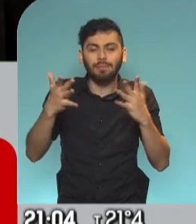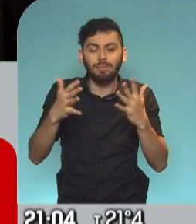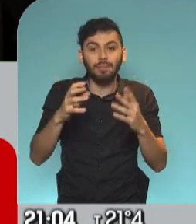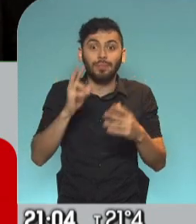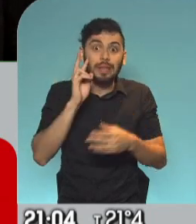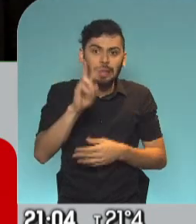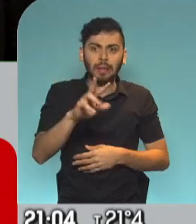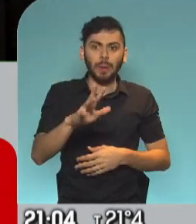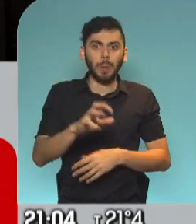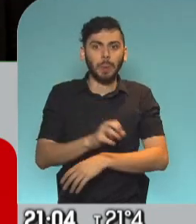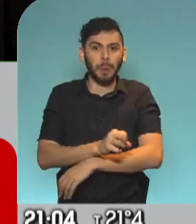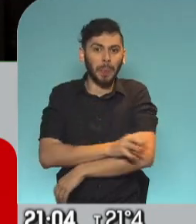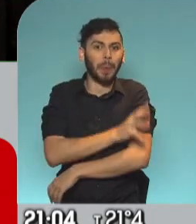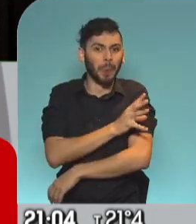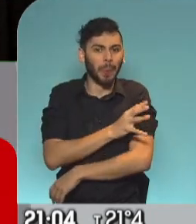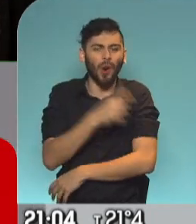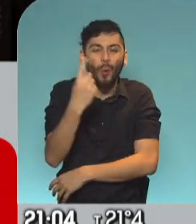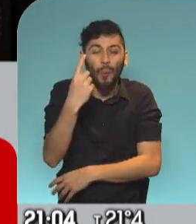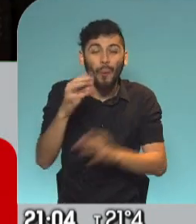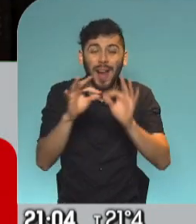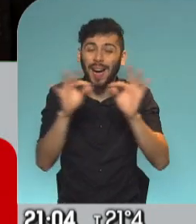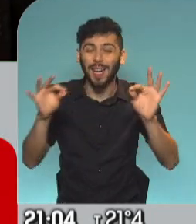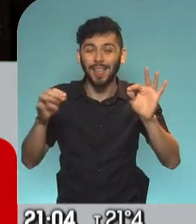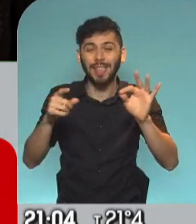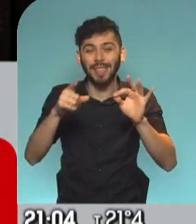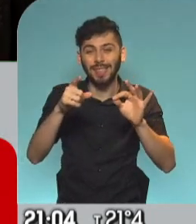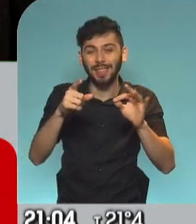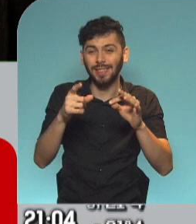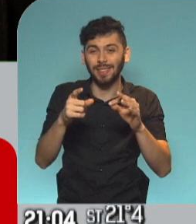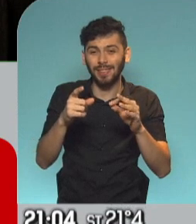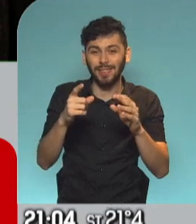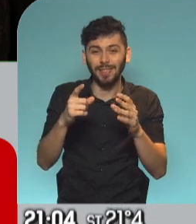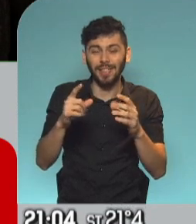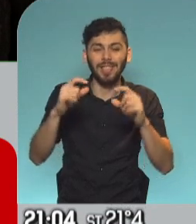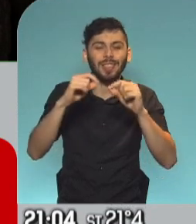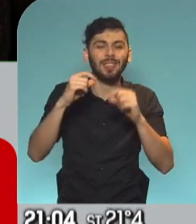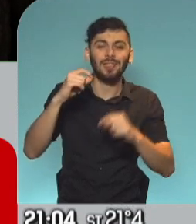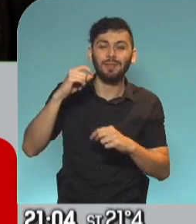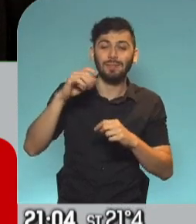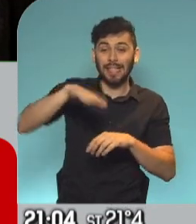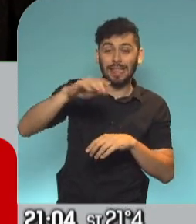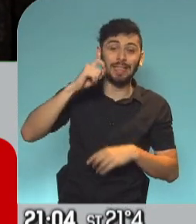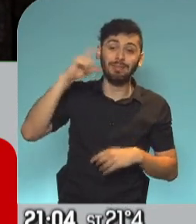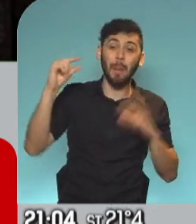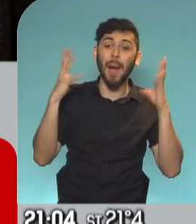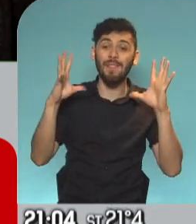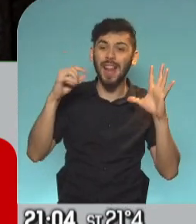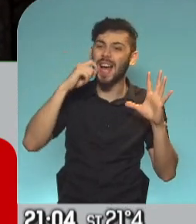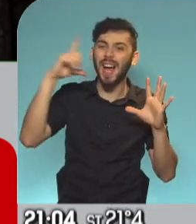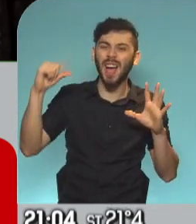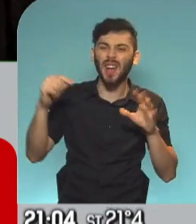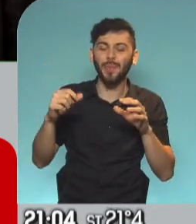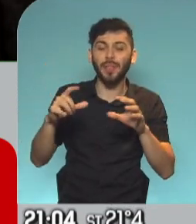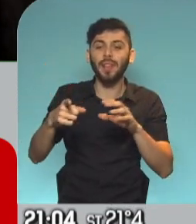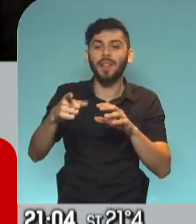emoción, cargadas de emoción, y una de esas era una de las partes en las que la viñeta decía Mafalda con una curita, eso